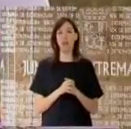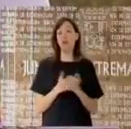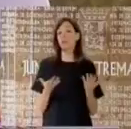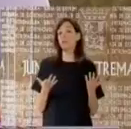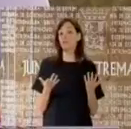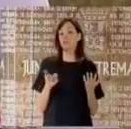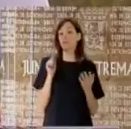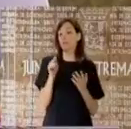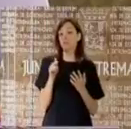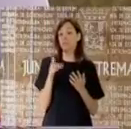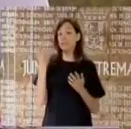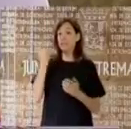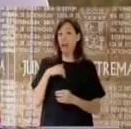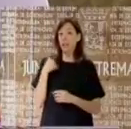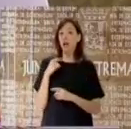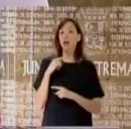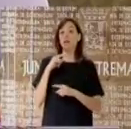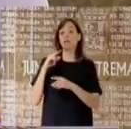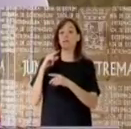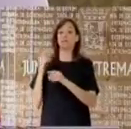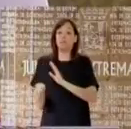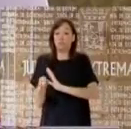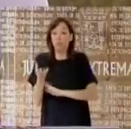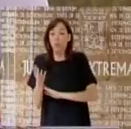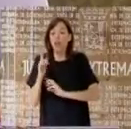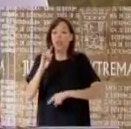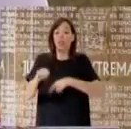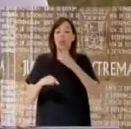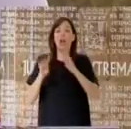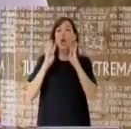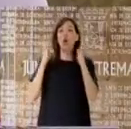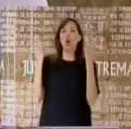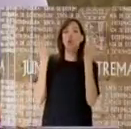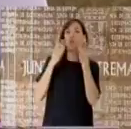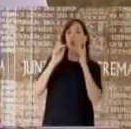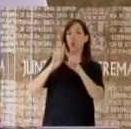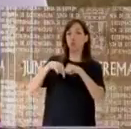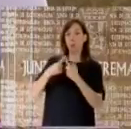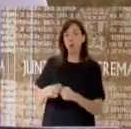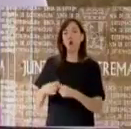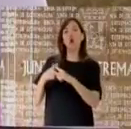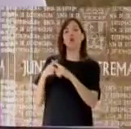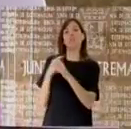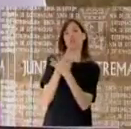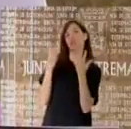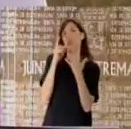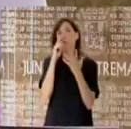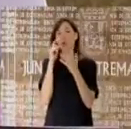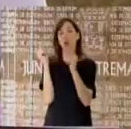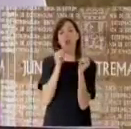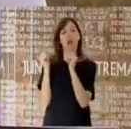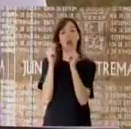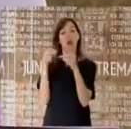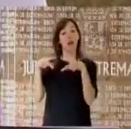Inicialmente eso se tiene que debatir en el Consejo de Ministros de Luxemburgo del 18 y 19 de junio y luego entrará en el